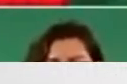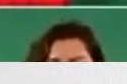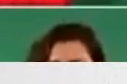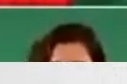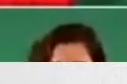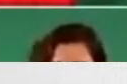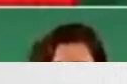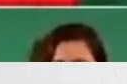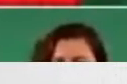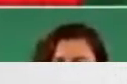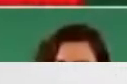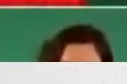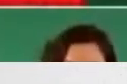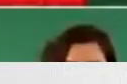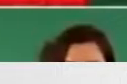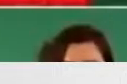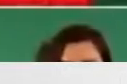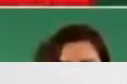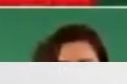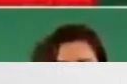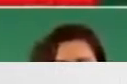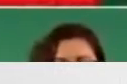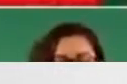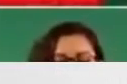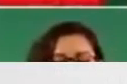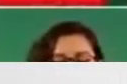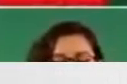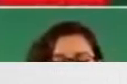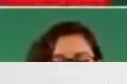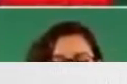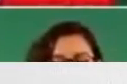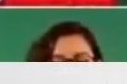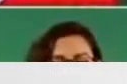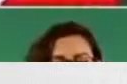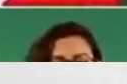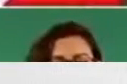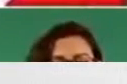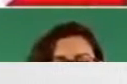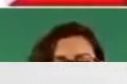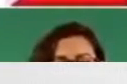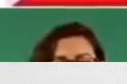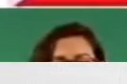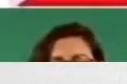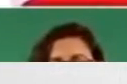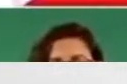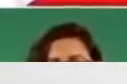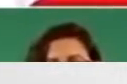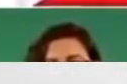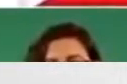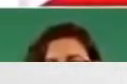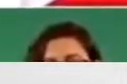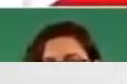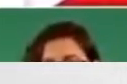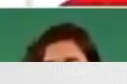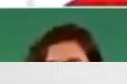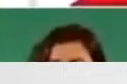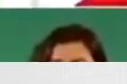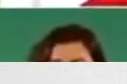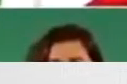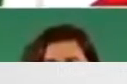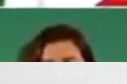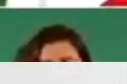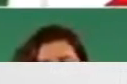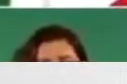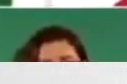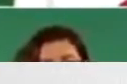dado caso llegara a suceder algo en la economía global. Así que el presidente López Obrador creo que va